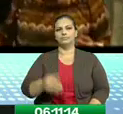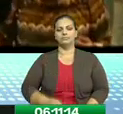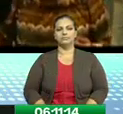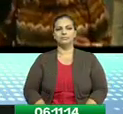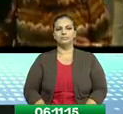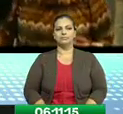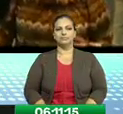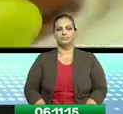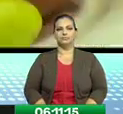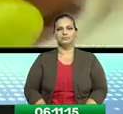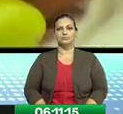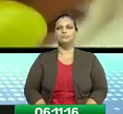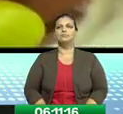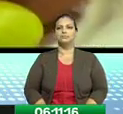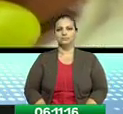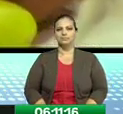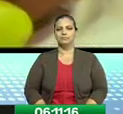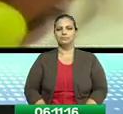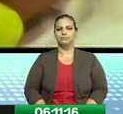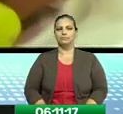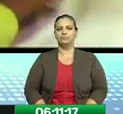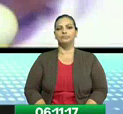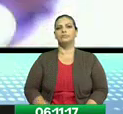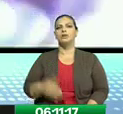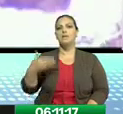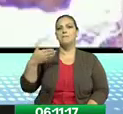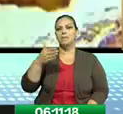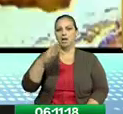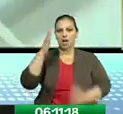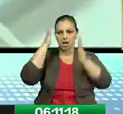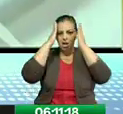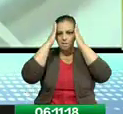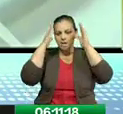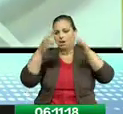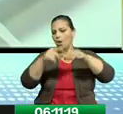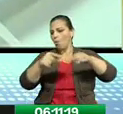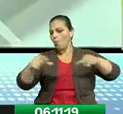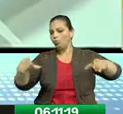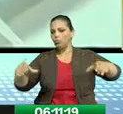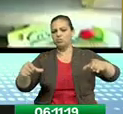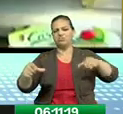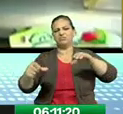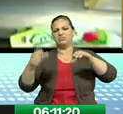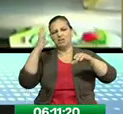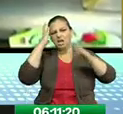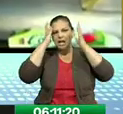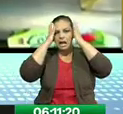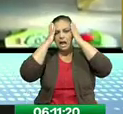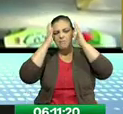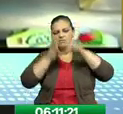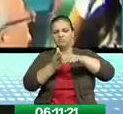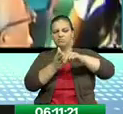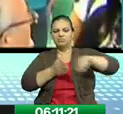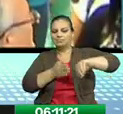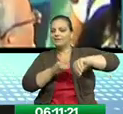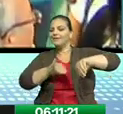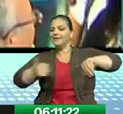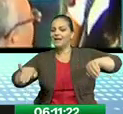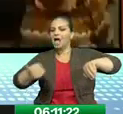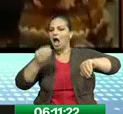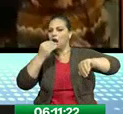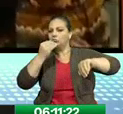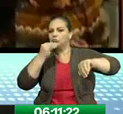está todo el pescado si no tiene cabeza pierde su importancia la cabeza por la miel es importante